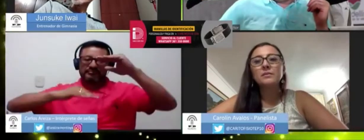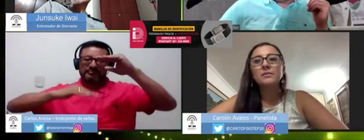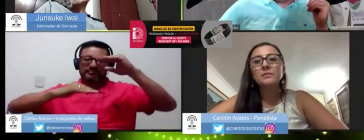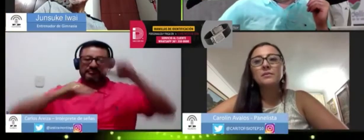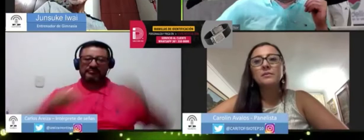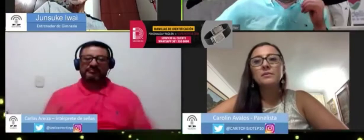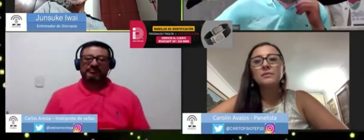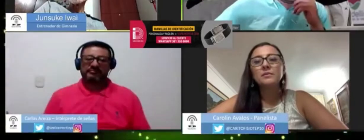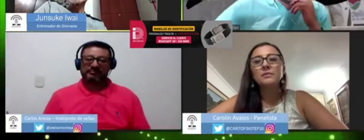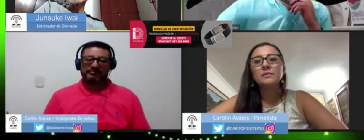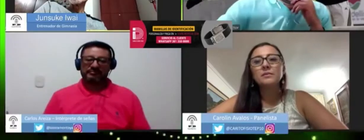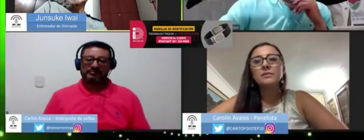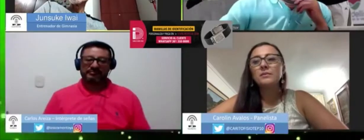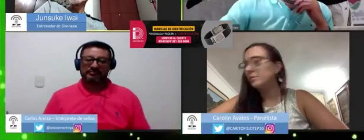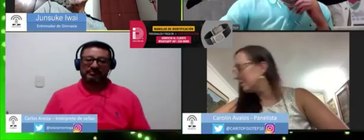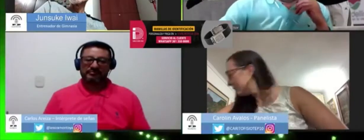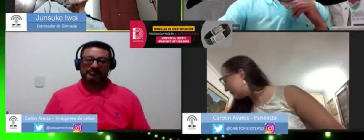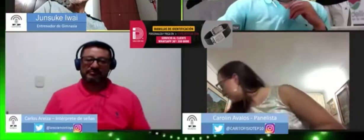Y